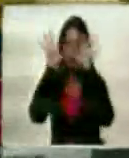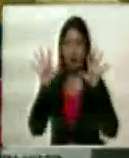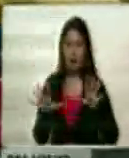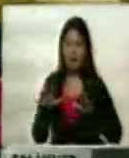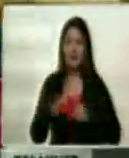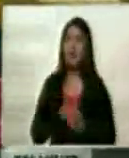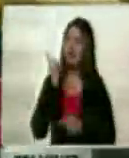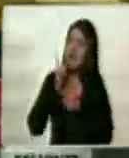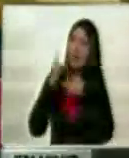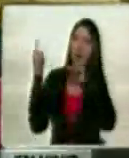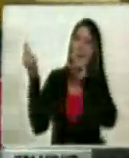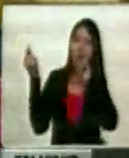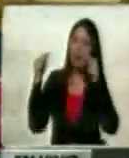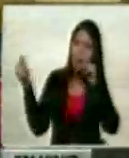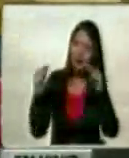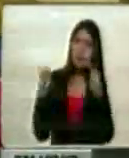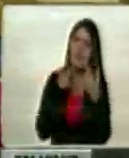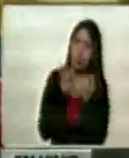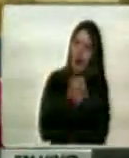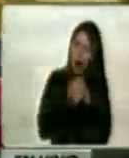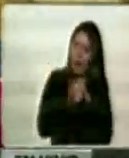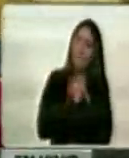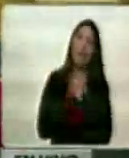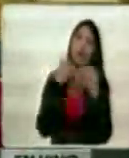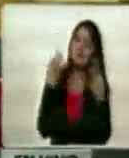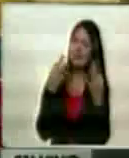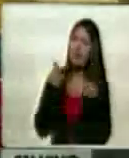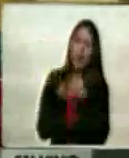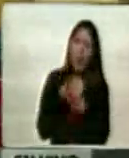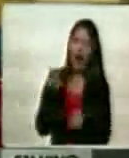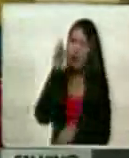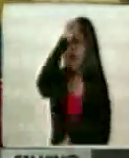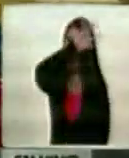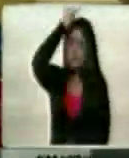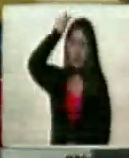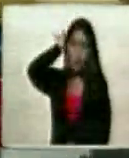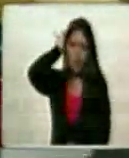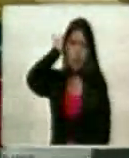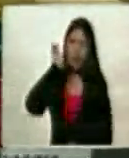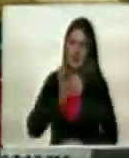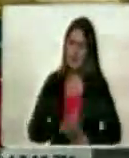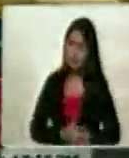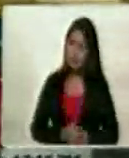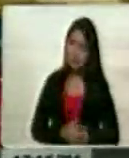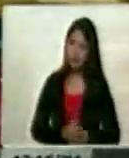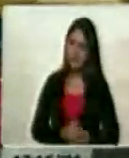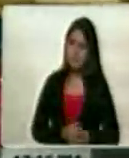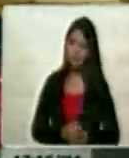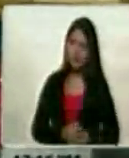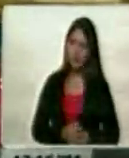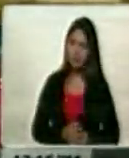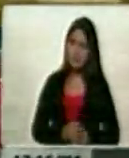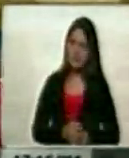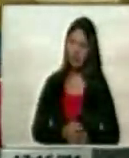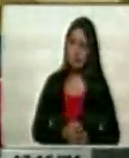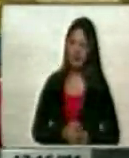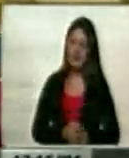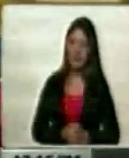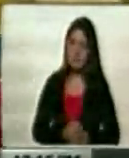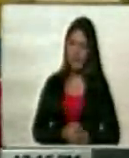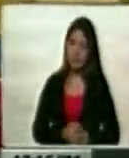que debata con pasión, como siempre lo hizo Robert, que esté altamente